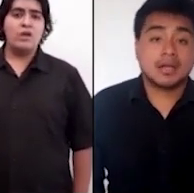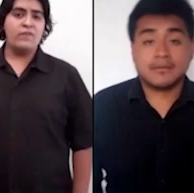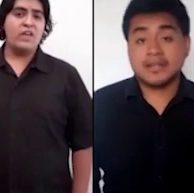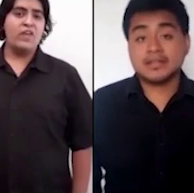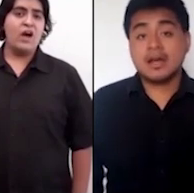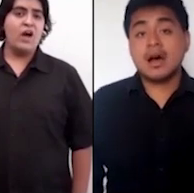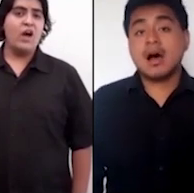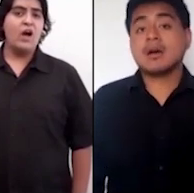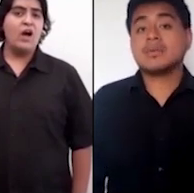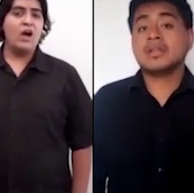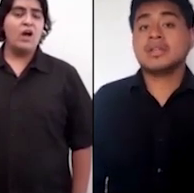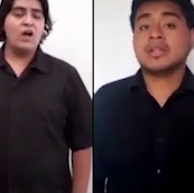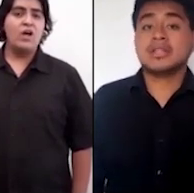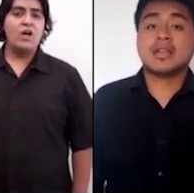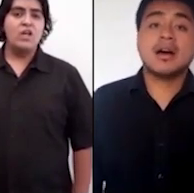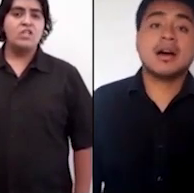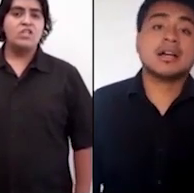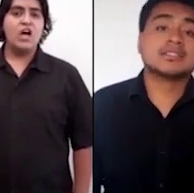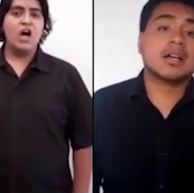los vinos